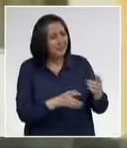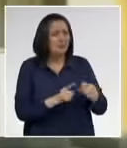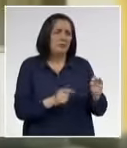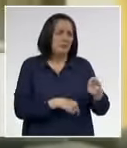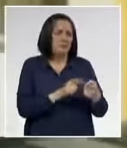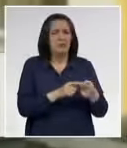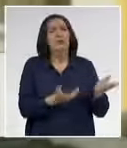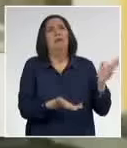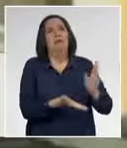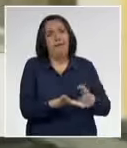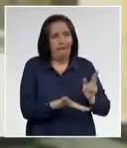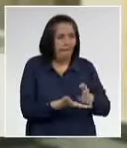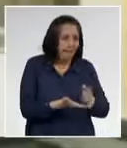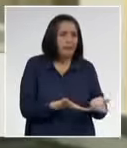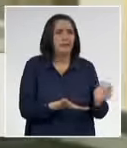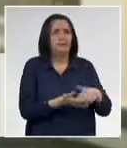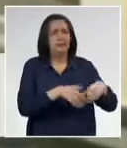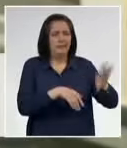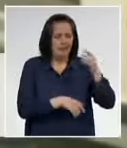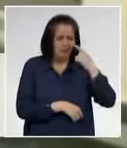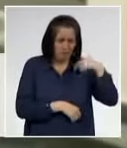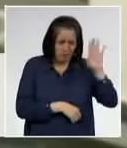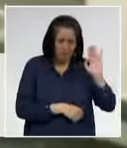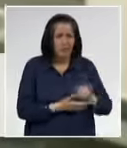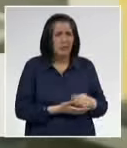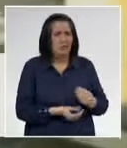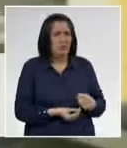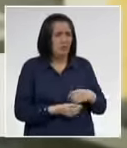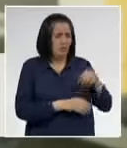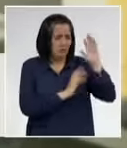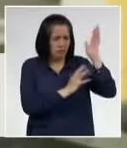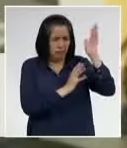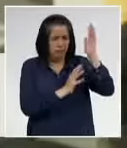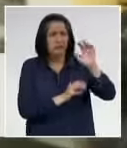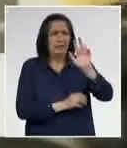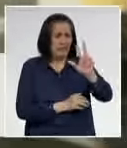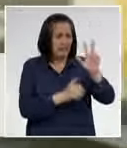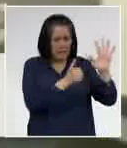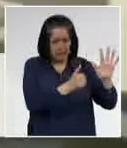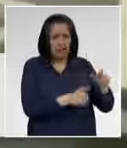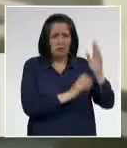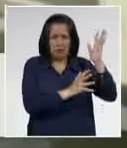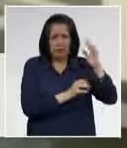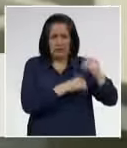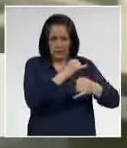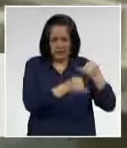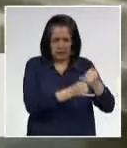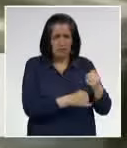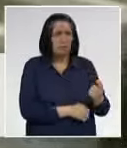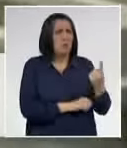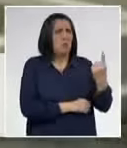es un refrito bien conocido. Yo he dado 36 conferencias internacionales. Una de ellas fue ante